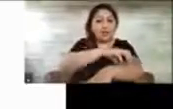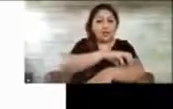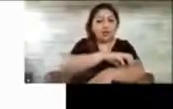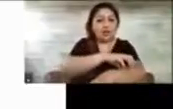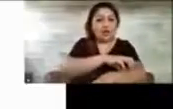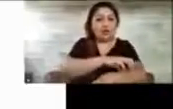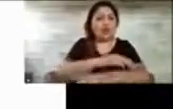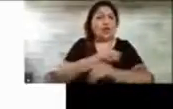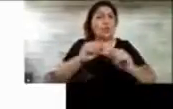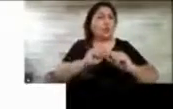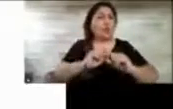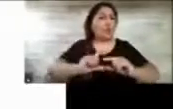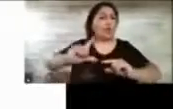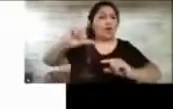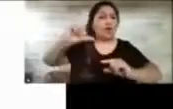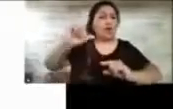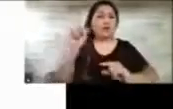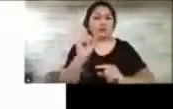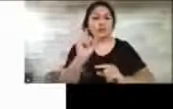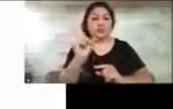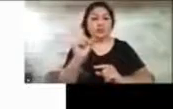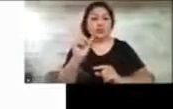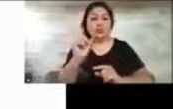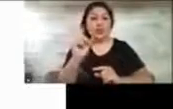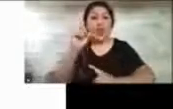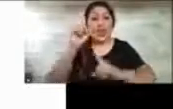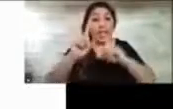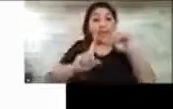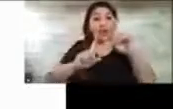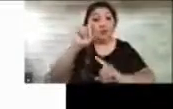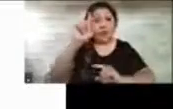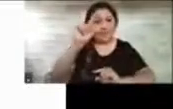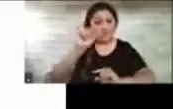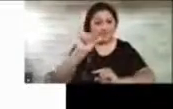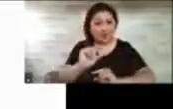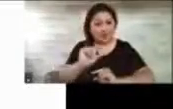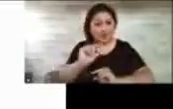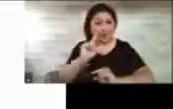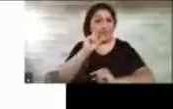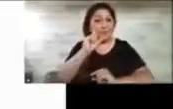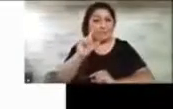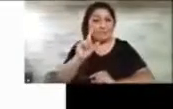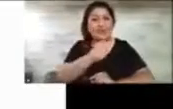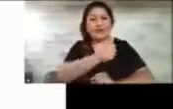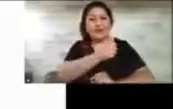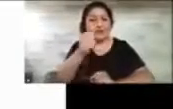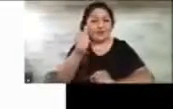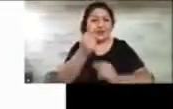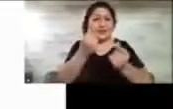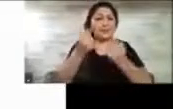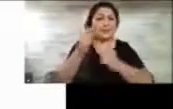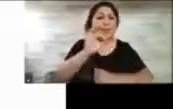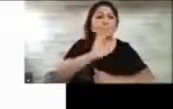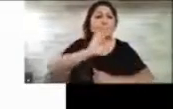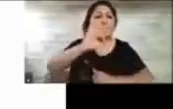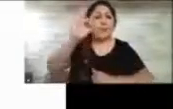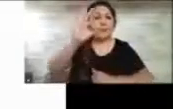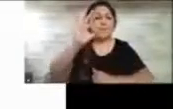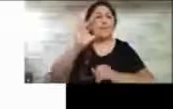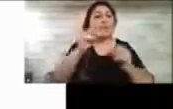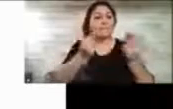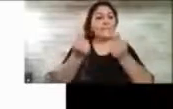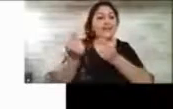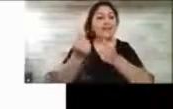alta, sino que hay algunas donde quizás es menor, pero el resto todas mantienen un promedio similar en cuanto a la